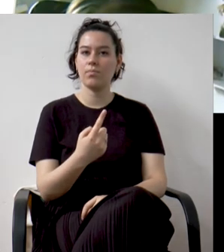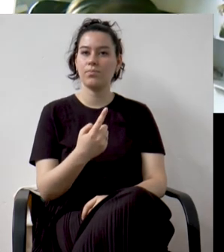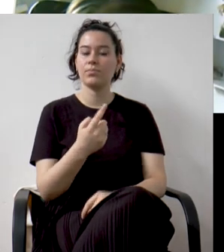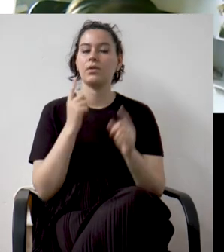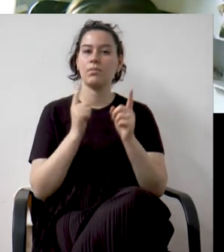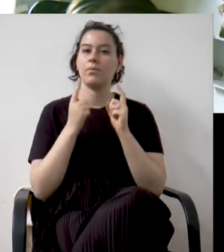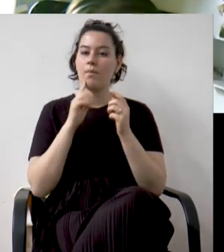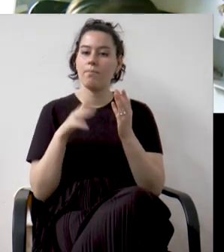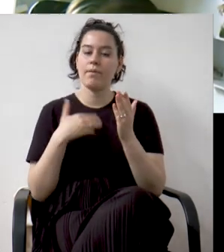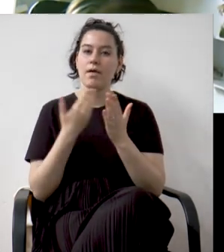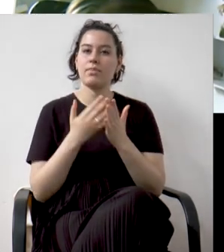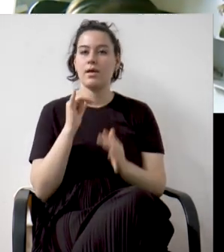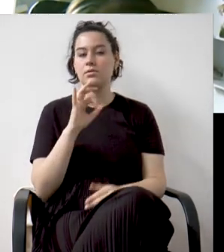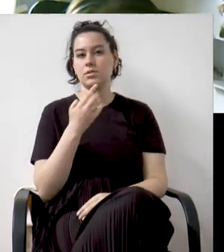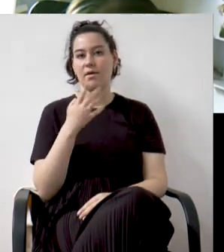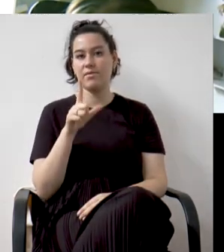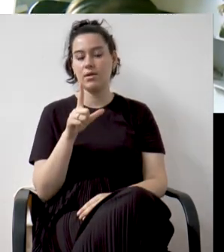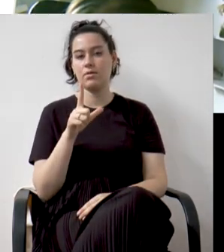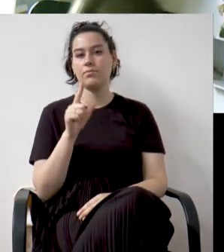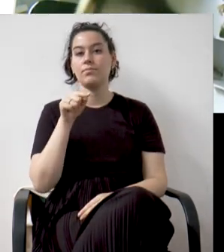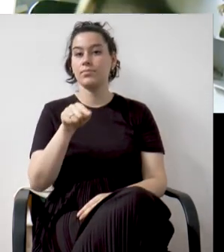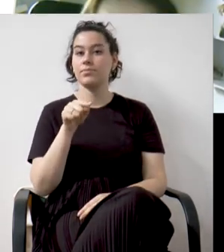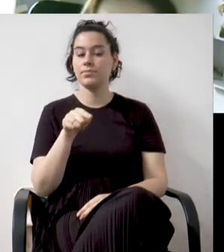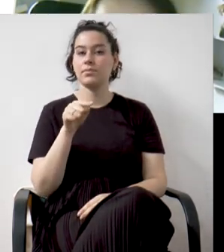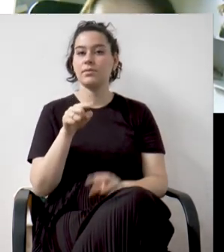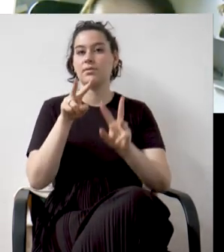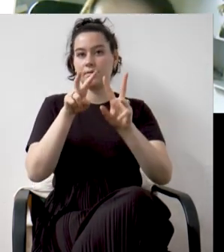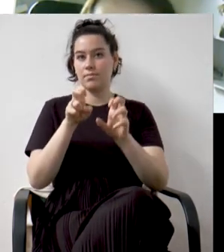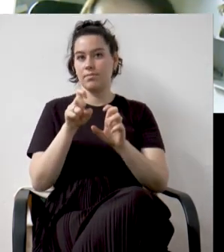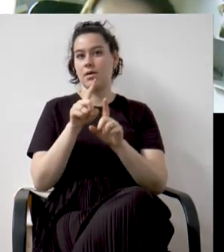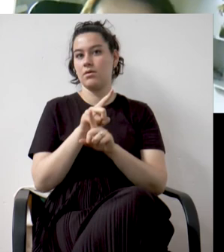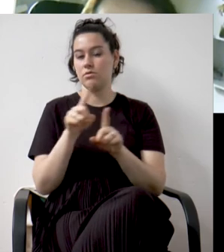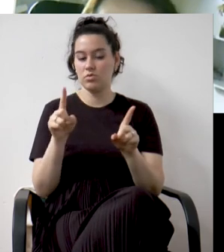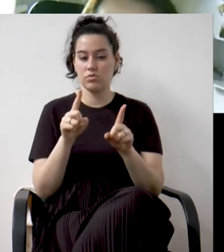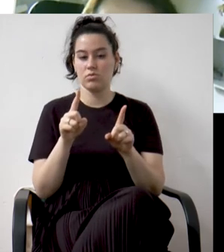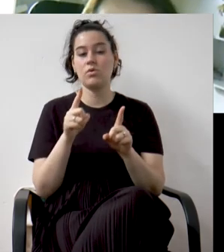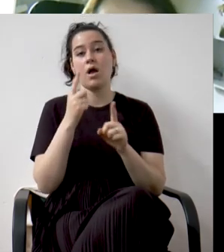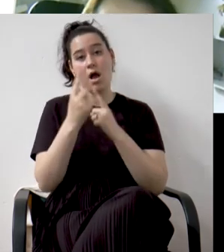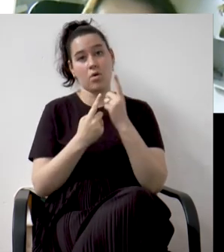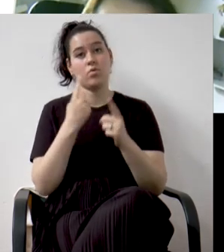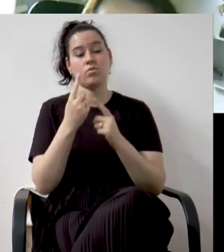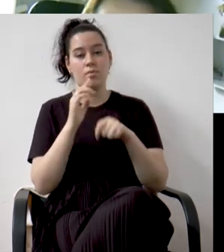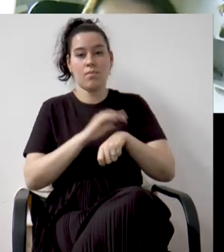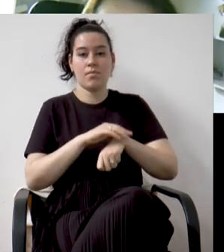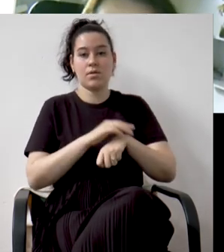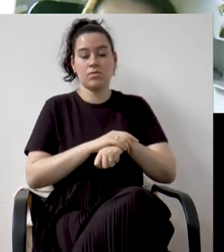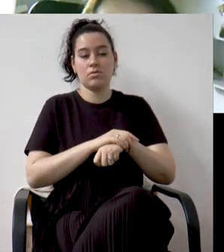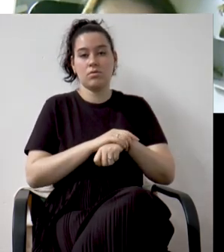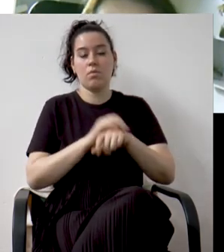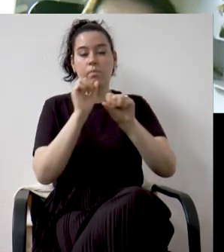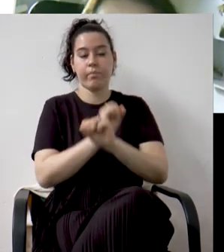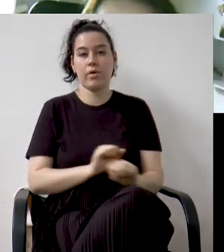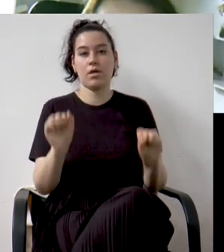que plantea ahí Isabel, y es en no apurarnos. Hay determinados momentos en los cuales